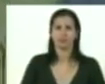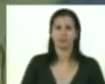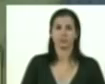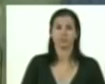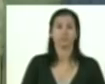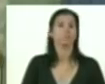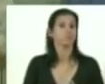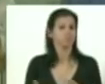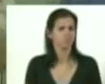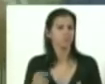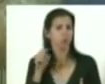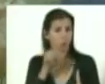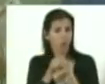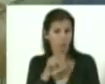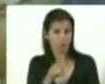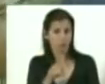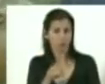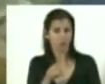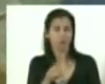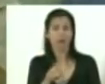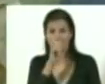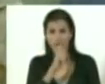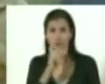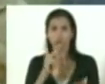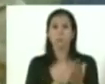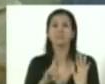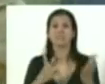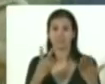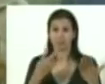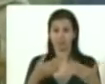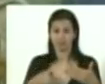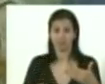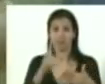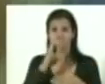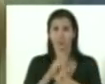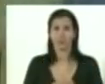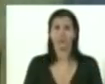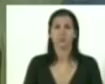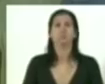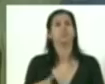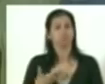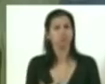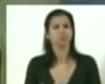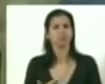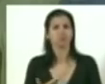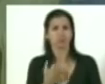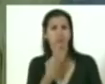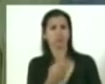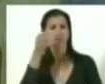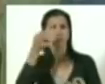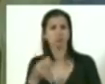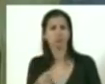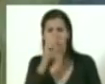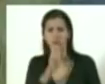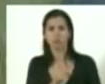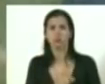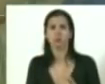Por eso, este año 2017, pudiésemos decir, es el año de